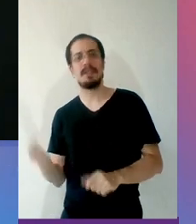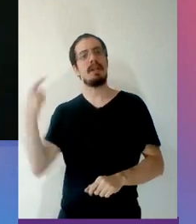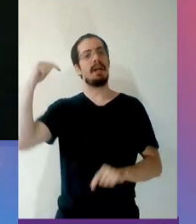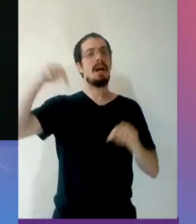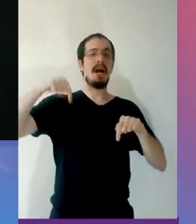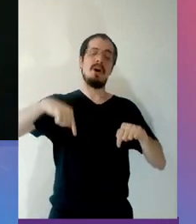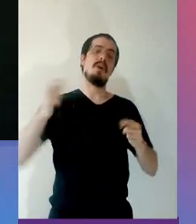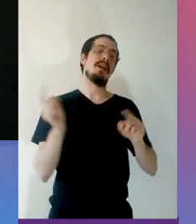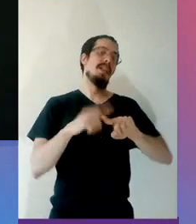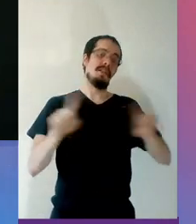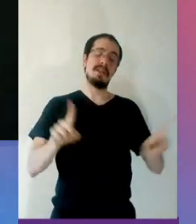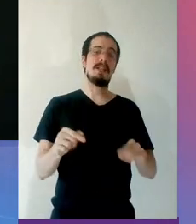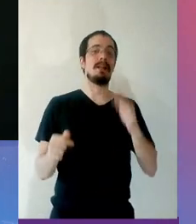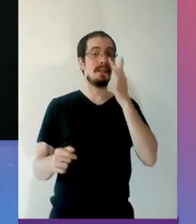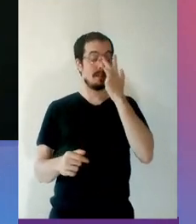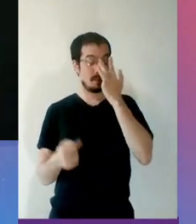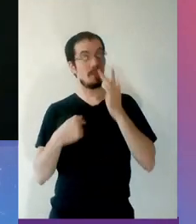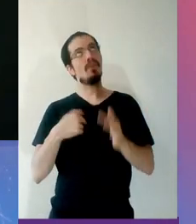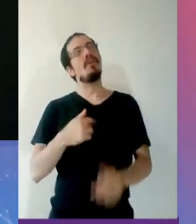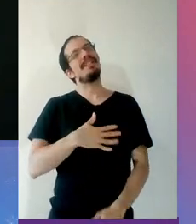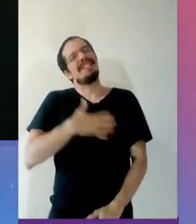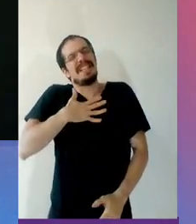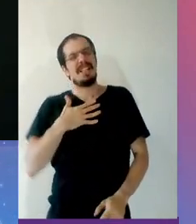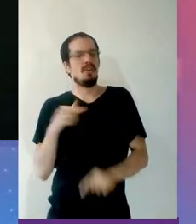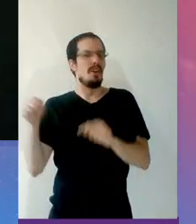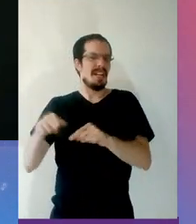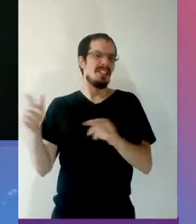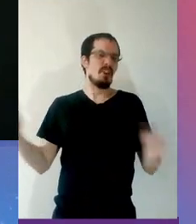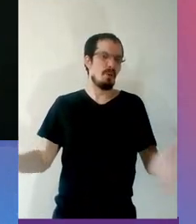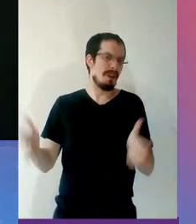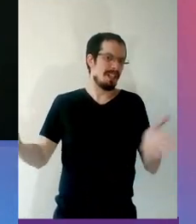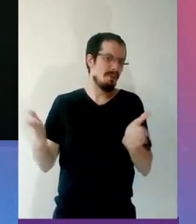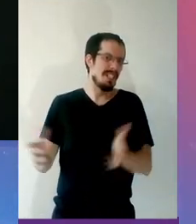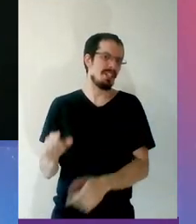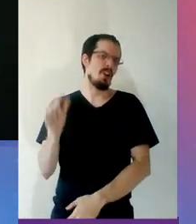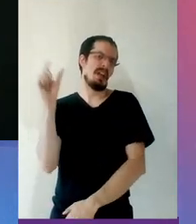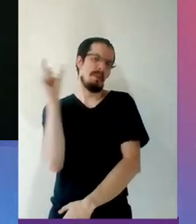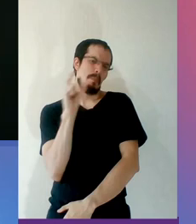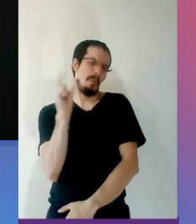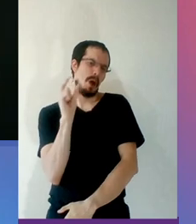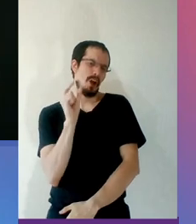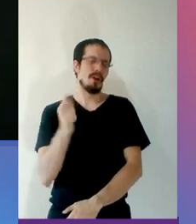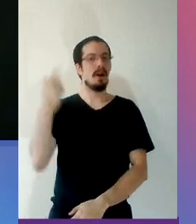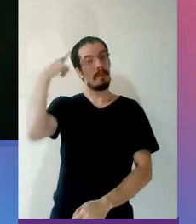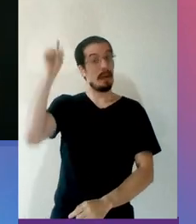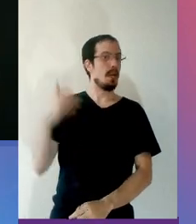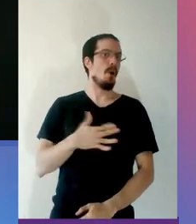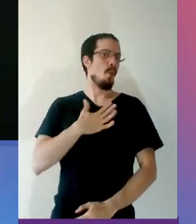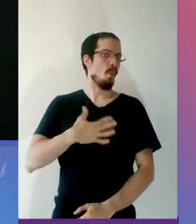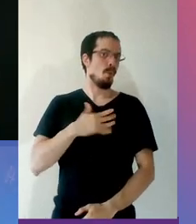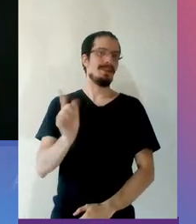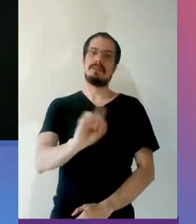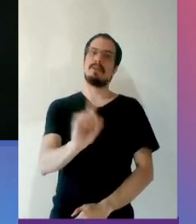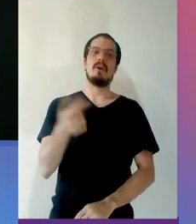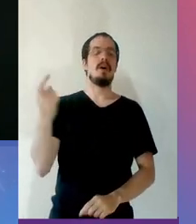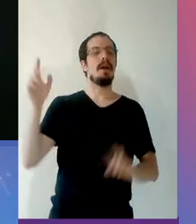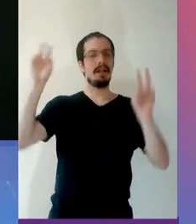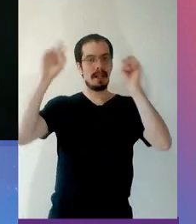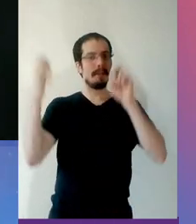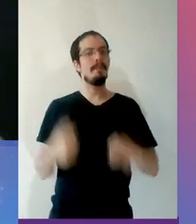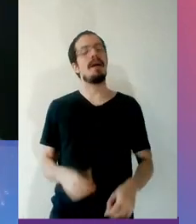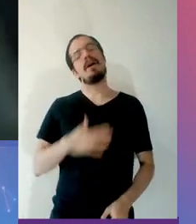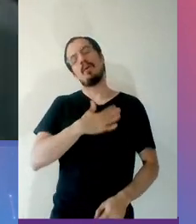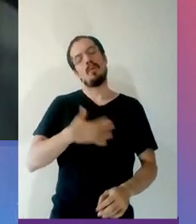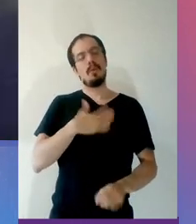veces siento que es un poquito reduccionista el término. Pero no es que no me guste, sino que me gusta ampliar un poco la discusión.